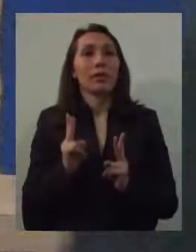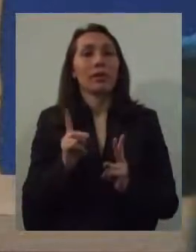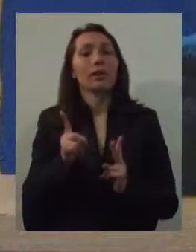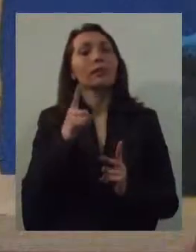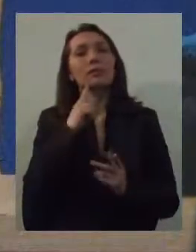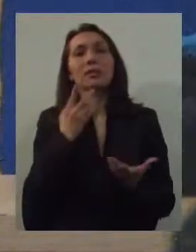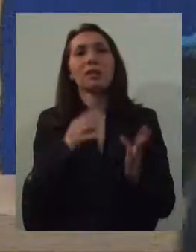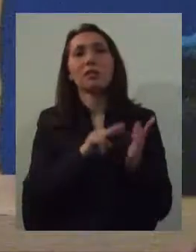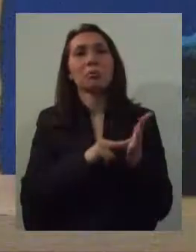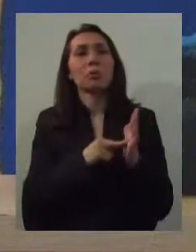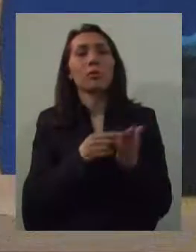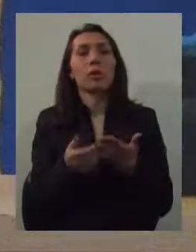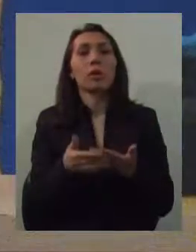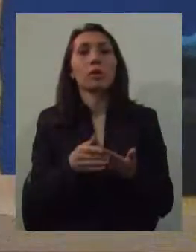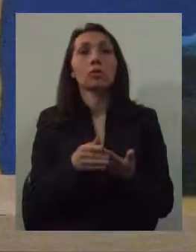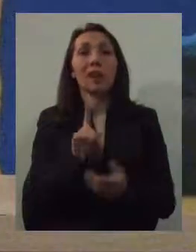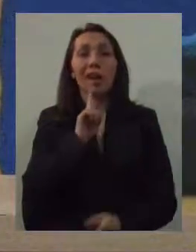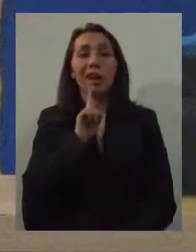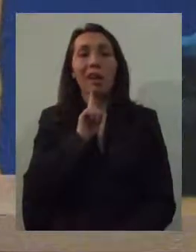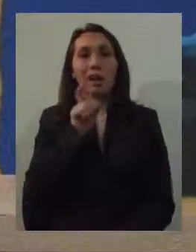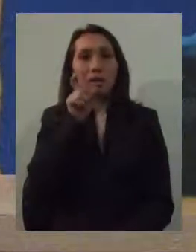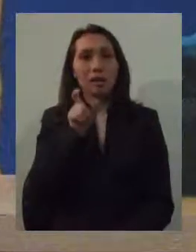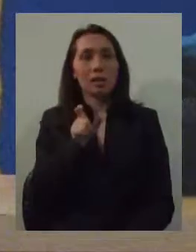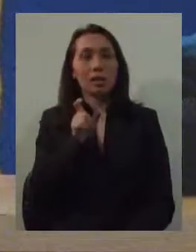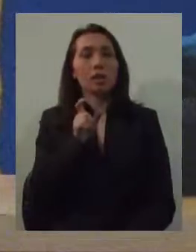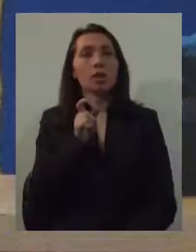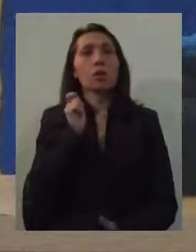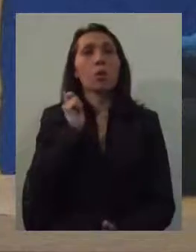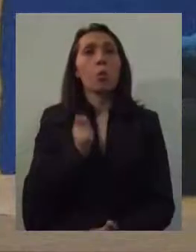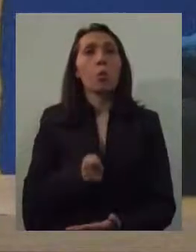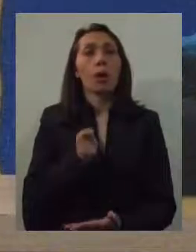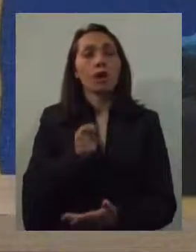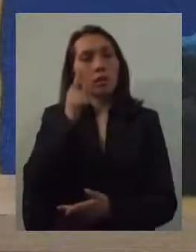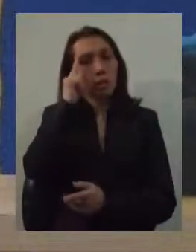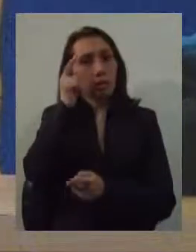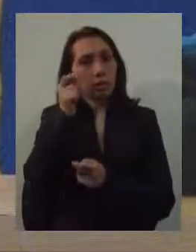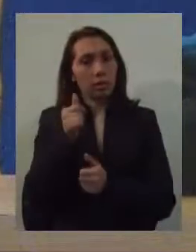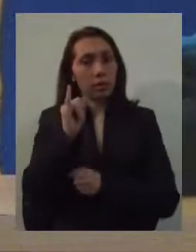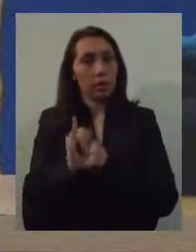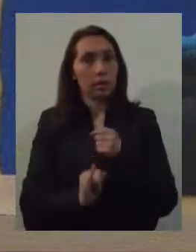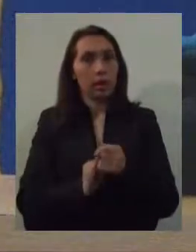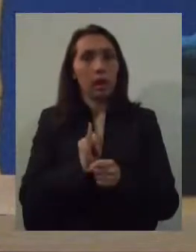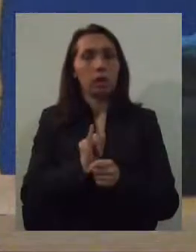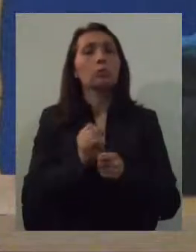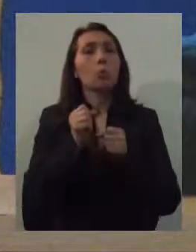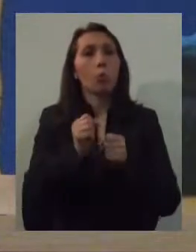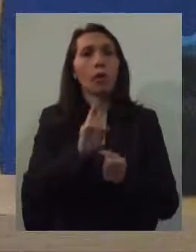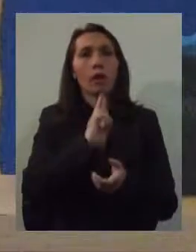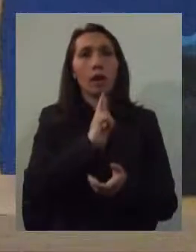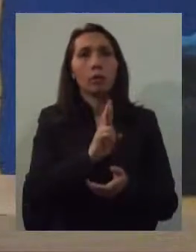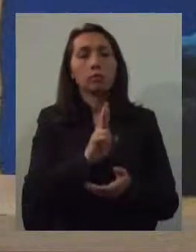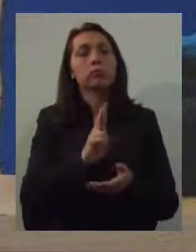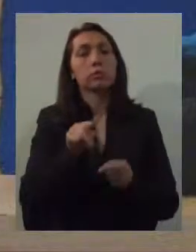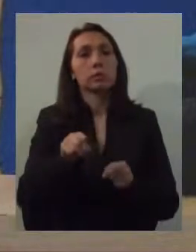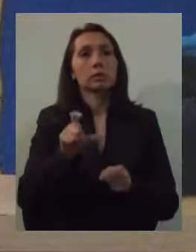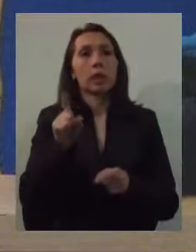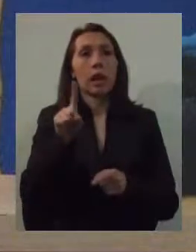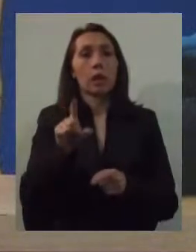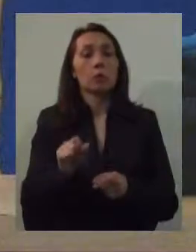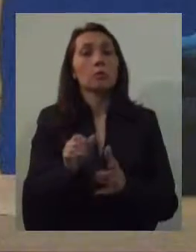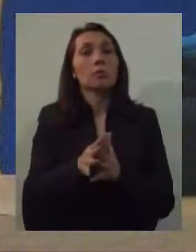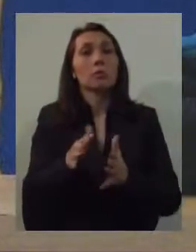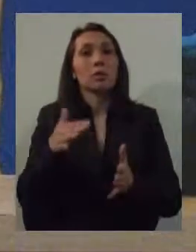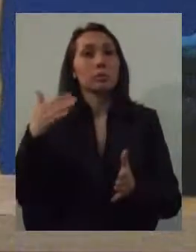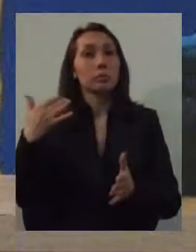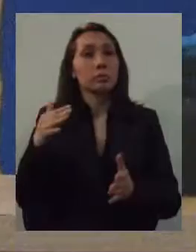será precisamente quién es el juez internacionalmente competente para resolver este tipo de causas, y lo fundamental